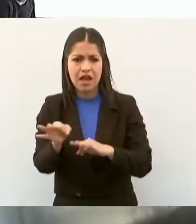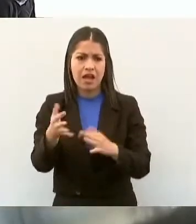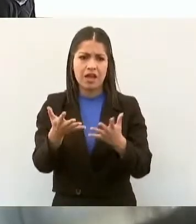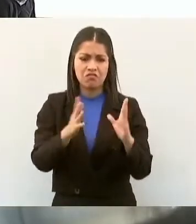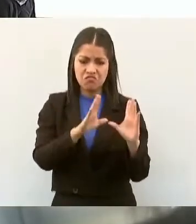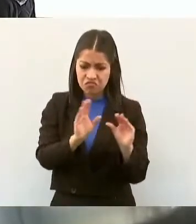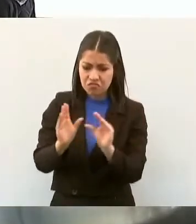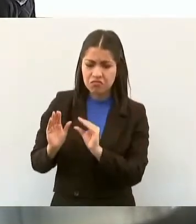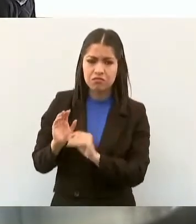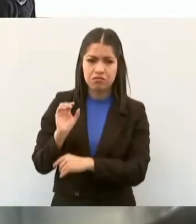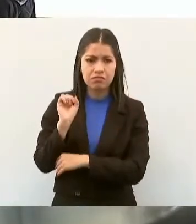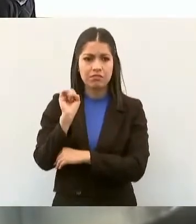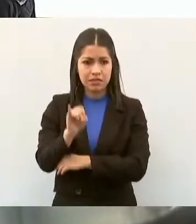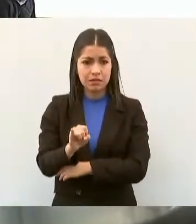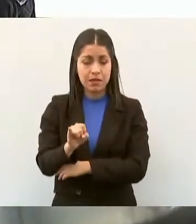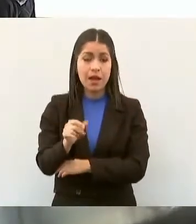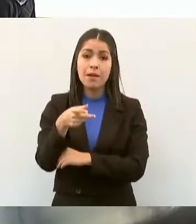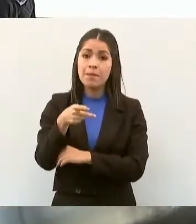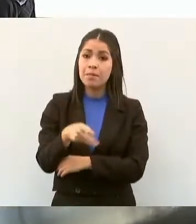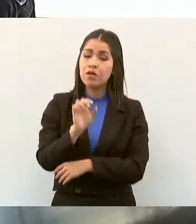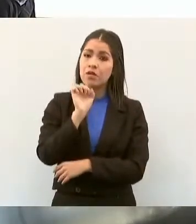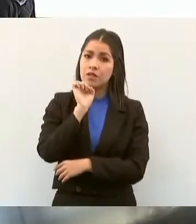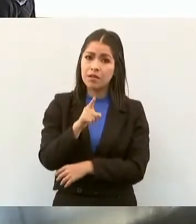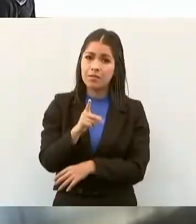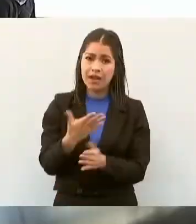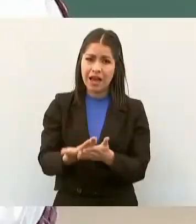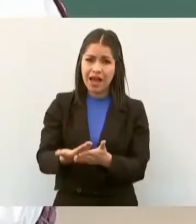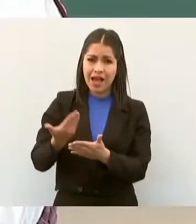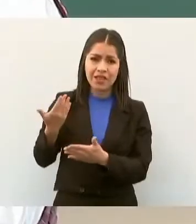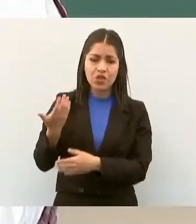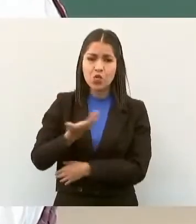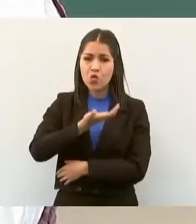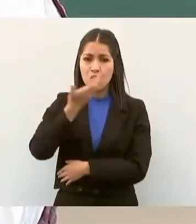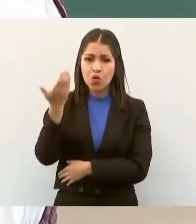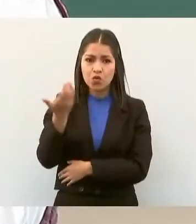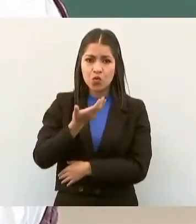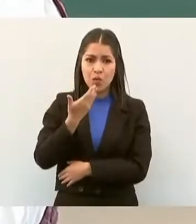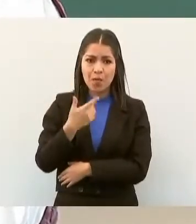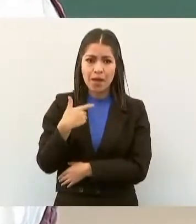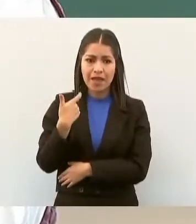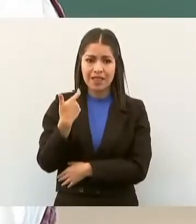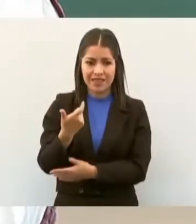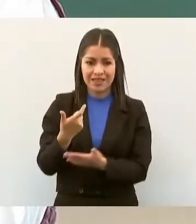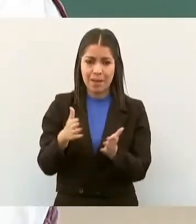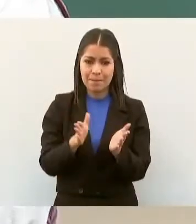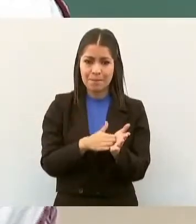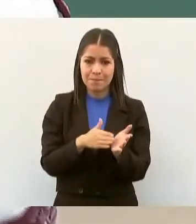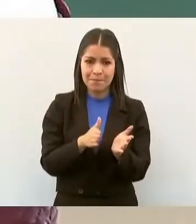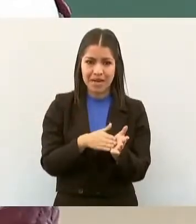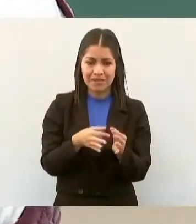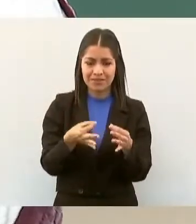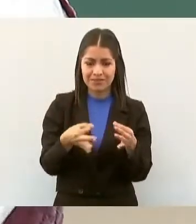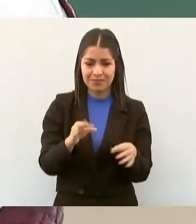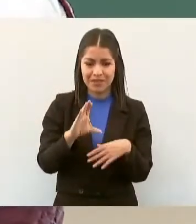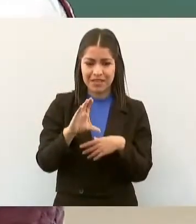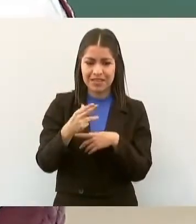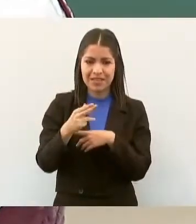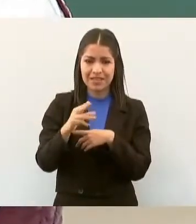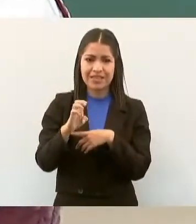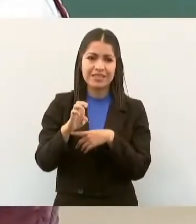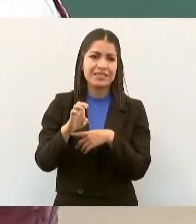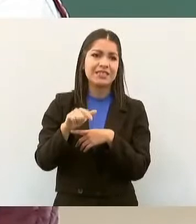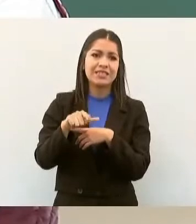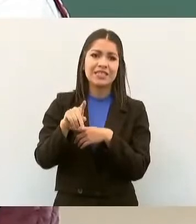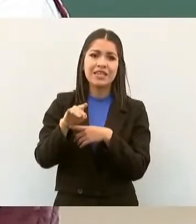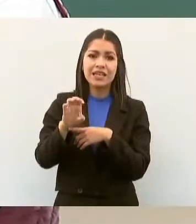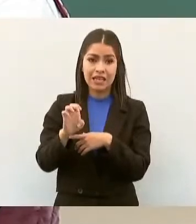aún, se acostumbraba pagar en efectivo, pagar en cheque. Y me dijo el